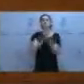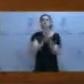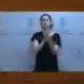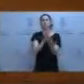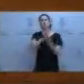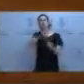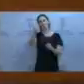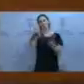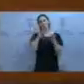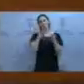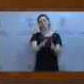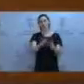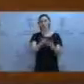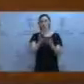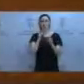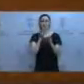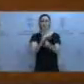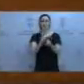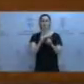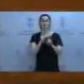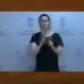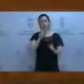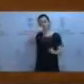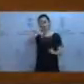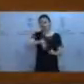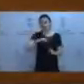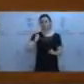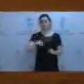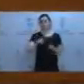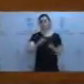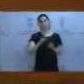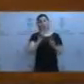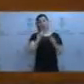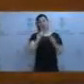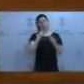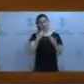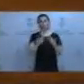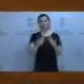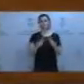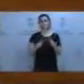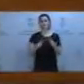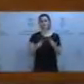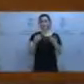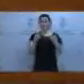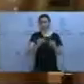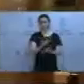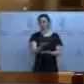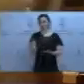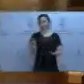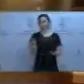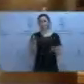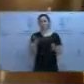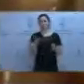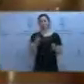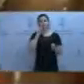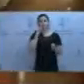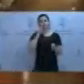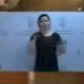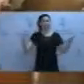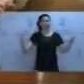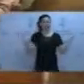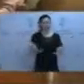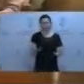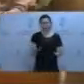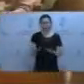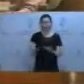transporte. Y nos ha salvado a los usuarios, a todos los aquí presentes, yo estoy convencida, en infinidad de situaciones de verdadera emergencia por